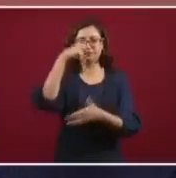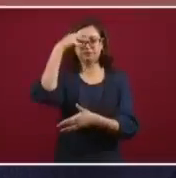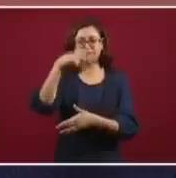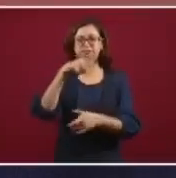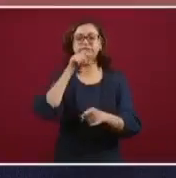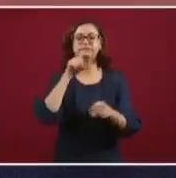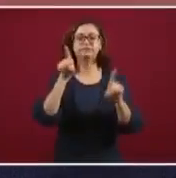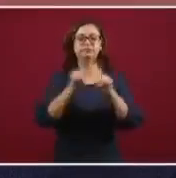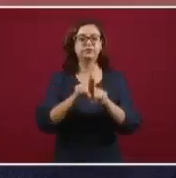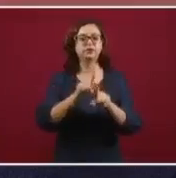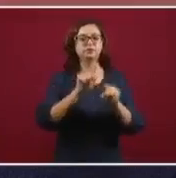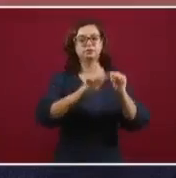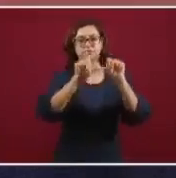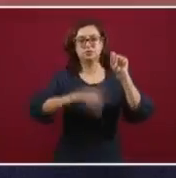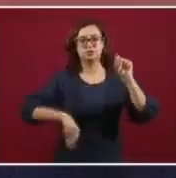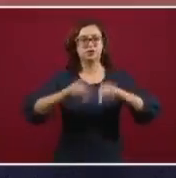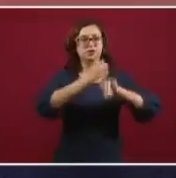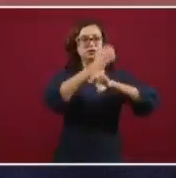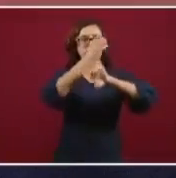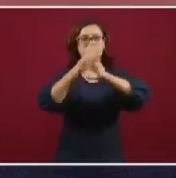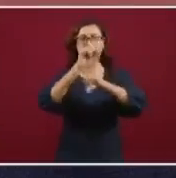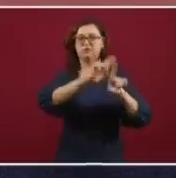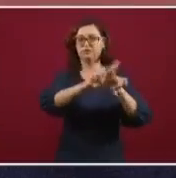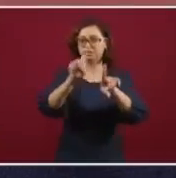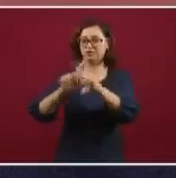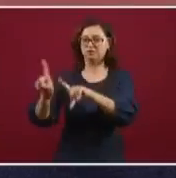y de las principales ciudades de México.